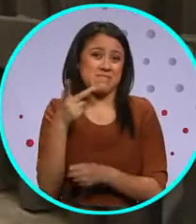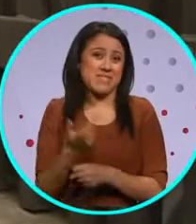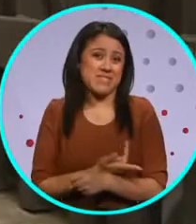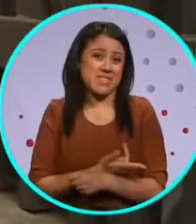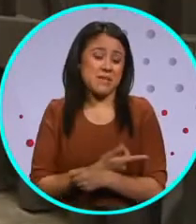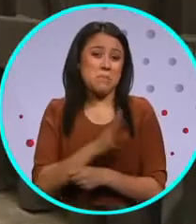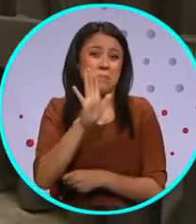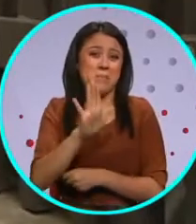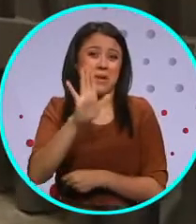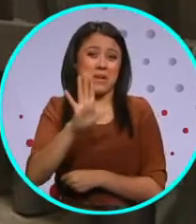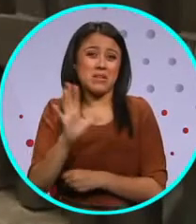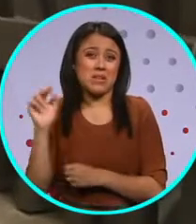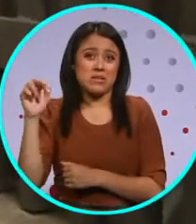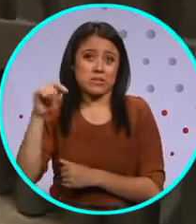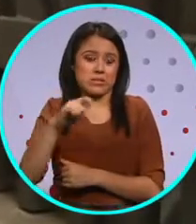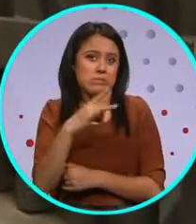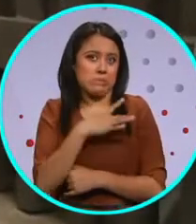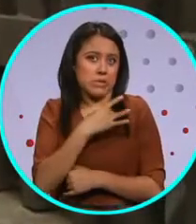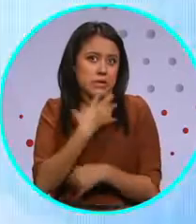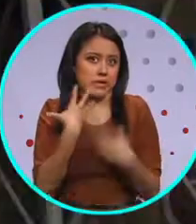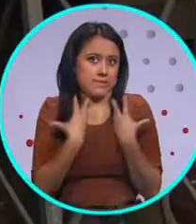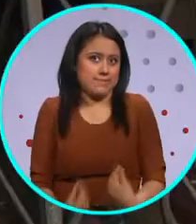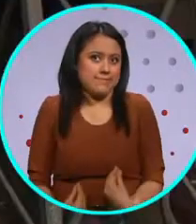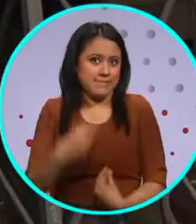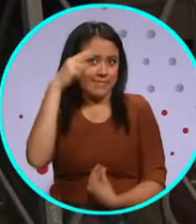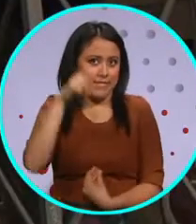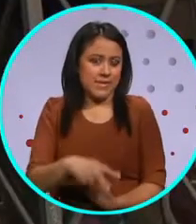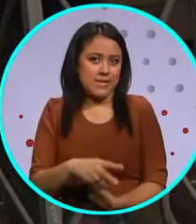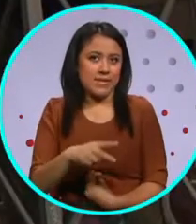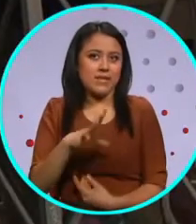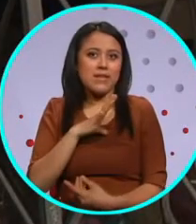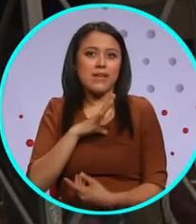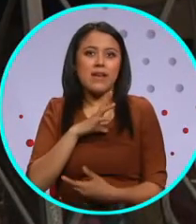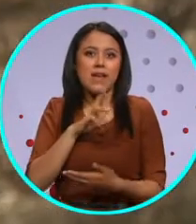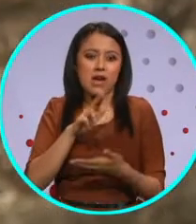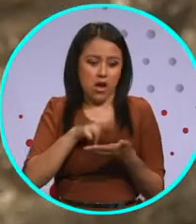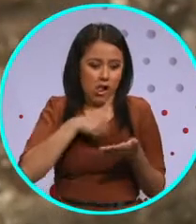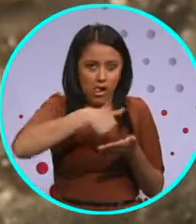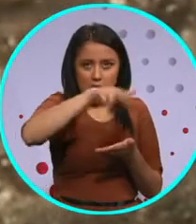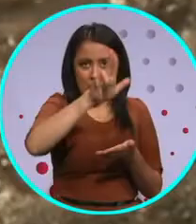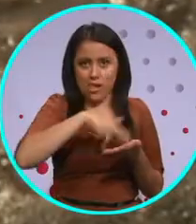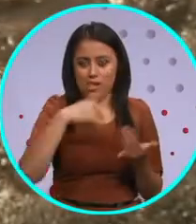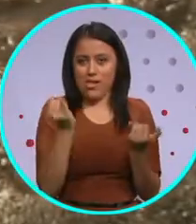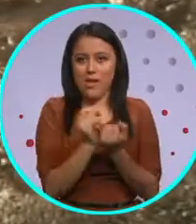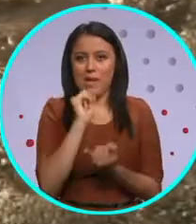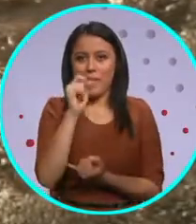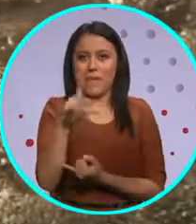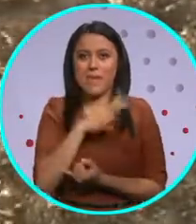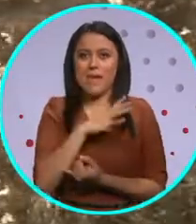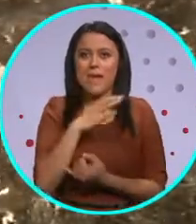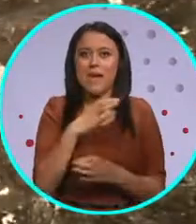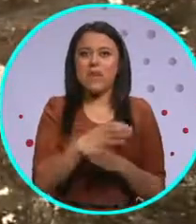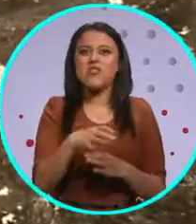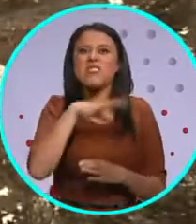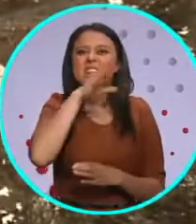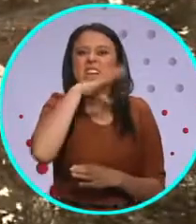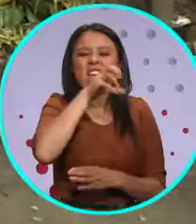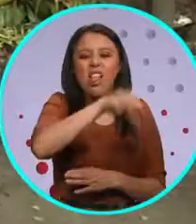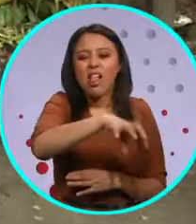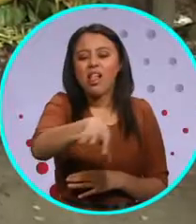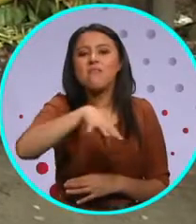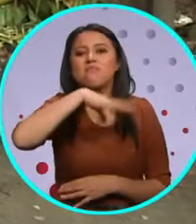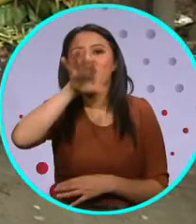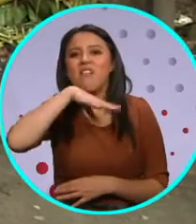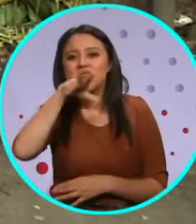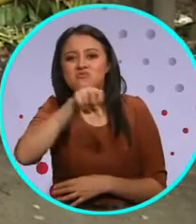bien parecen las escaleras del terror adornado con los elegantes grafitis seguidos de una buena dosis de basura y